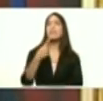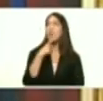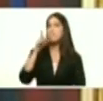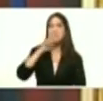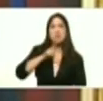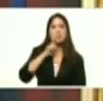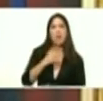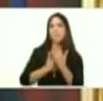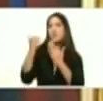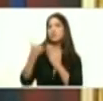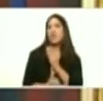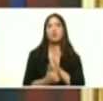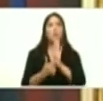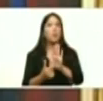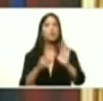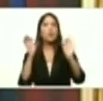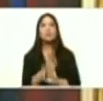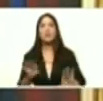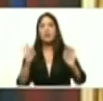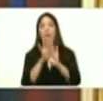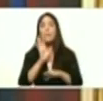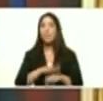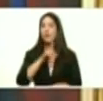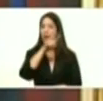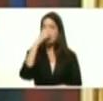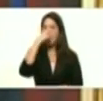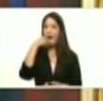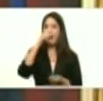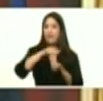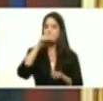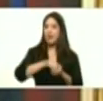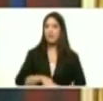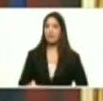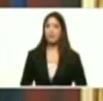mentira que ese proyecto de ley no lo presentó nadie porque son tan caretables que lo dicen.